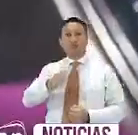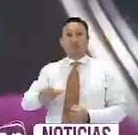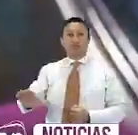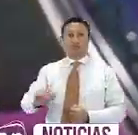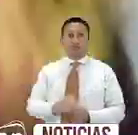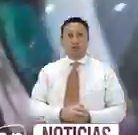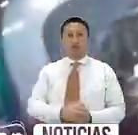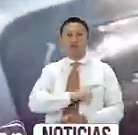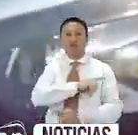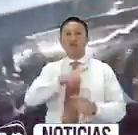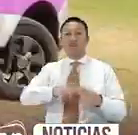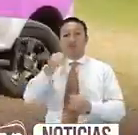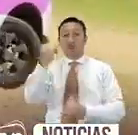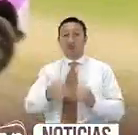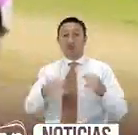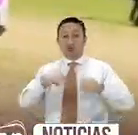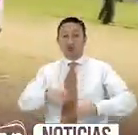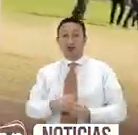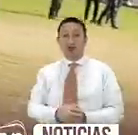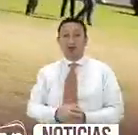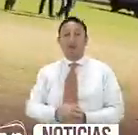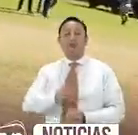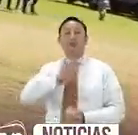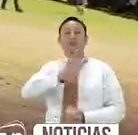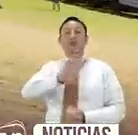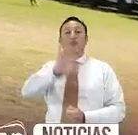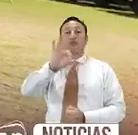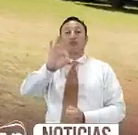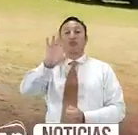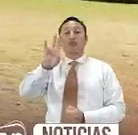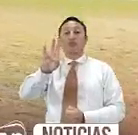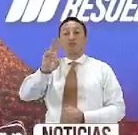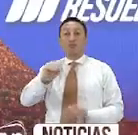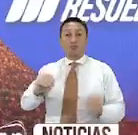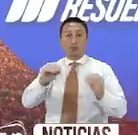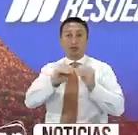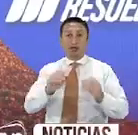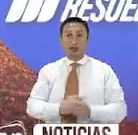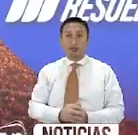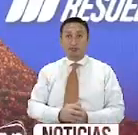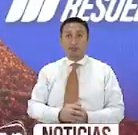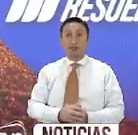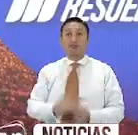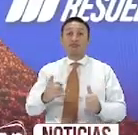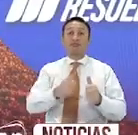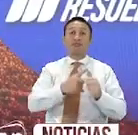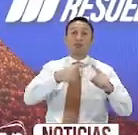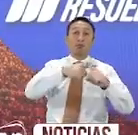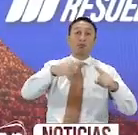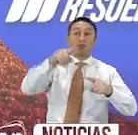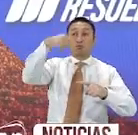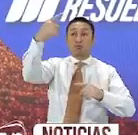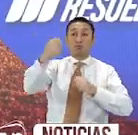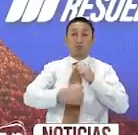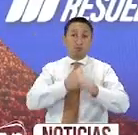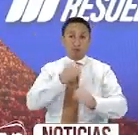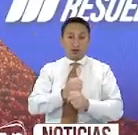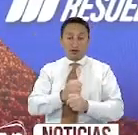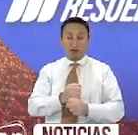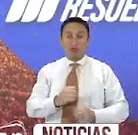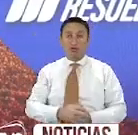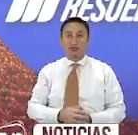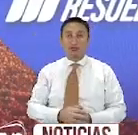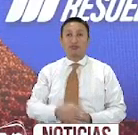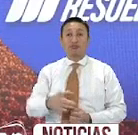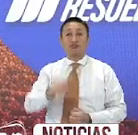y hasta finales del año se esperan entregar 497. La primera mitad del próximo año se entregará lo